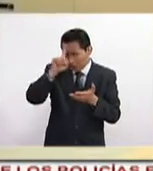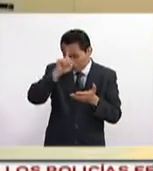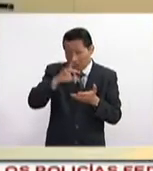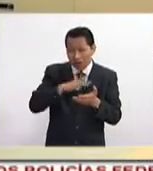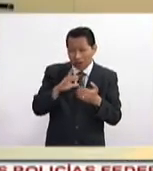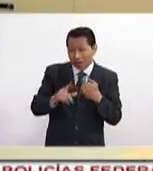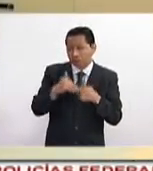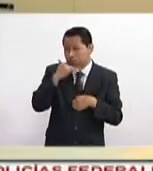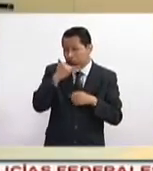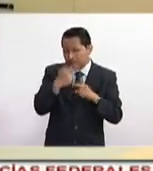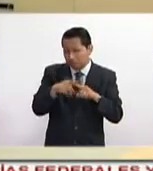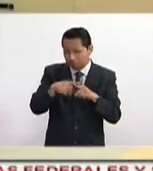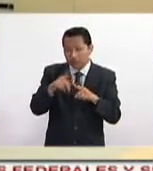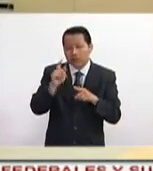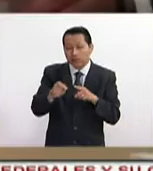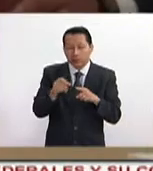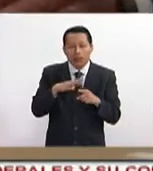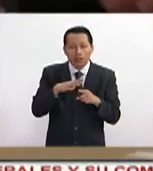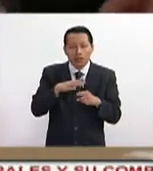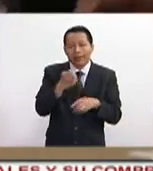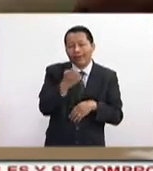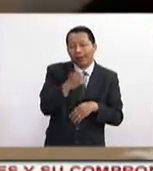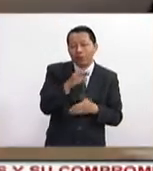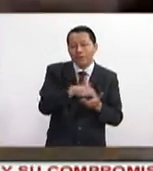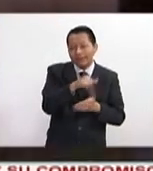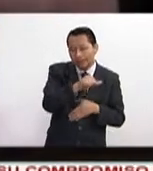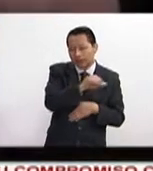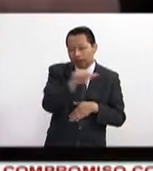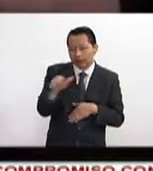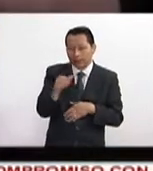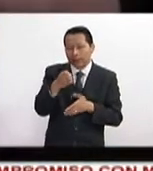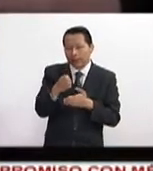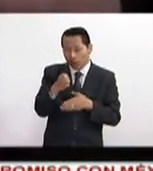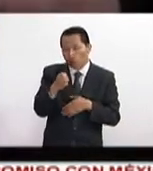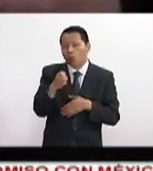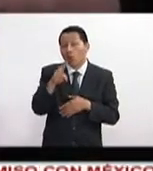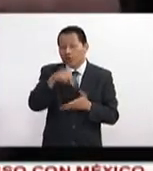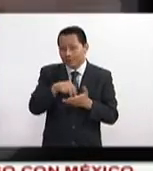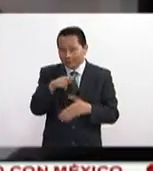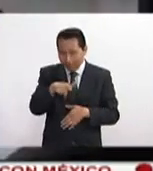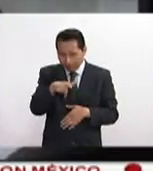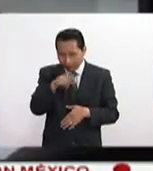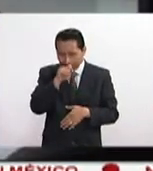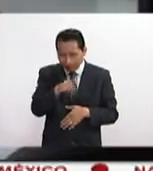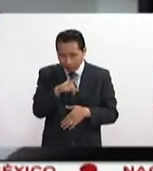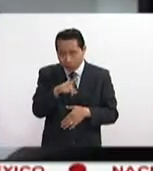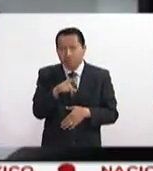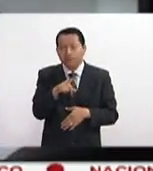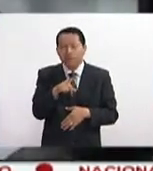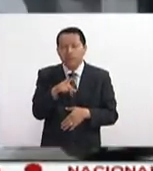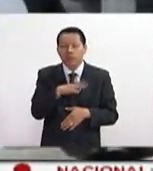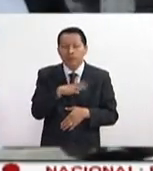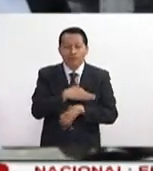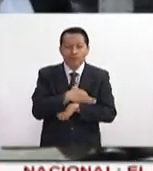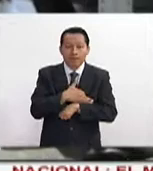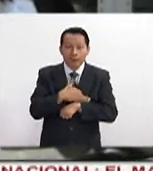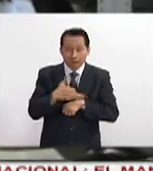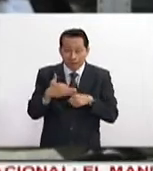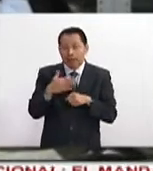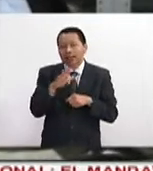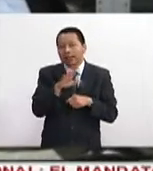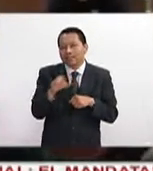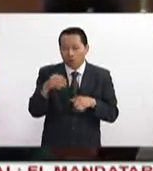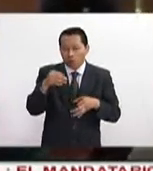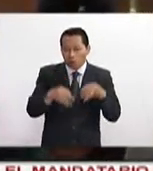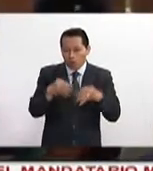La investigación, que se realizó entre enero de 2016 y enero de este 2017, destapó que familiares de al menos